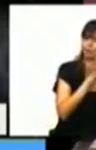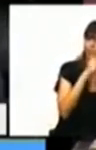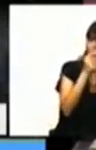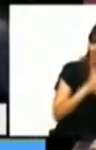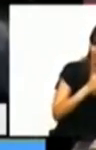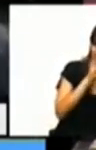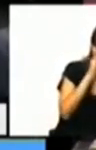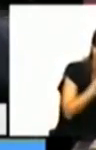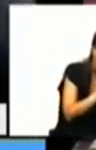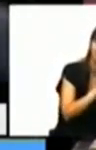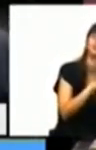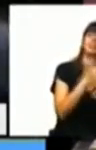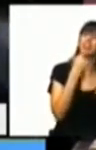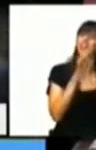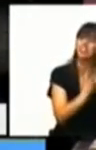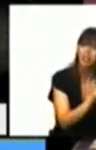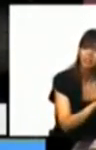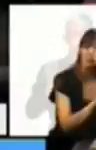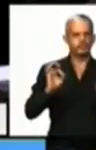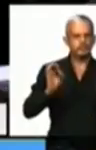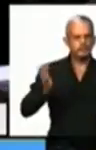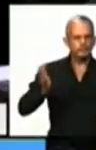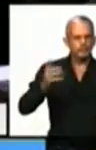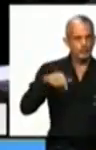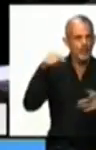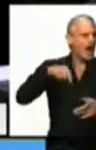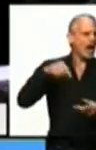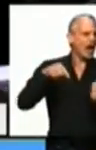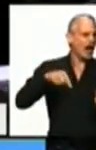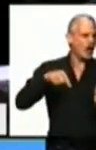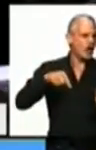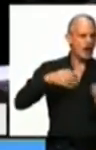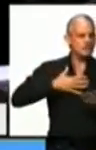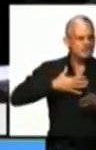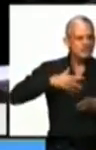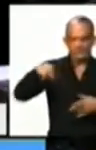Chile y Uruguay ya cuentan con medidas que regulan el consumo de esta planta y ven en